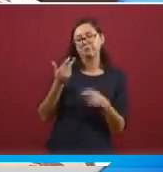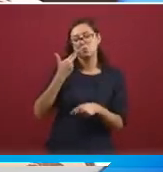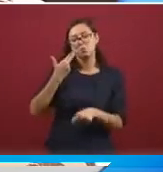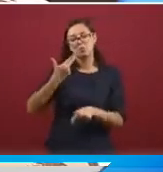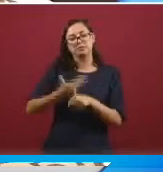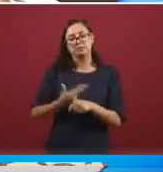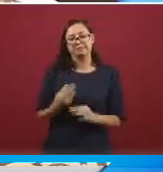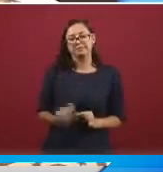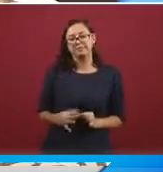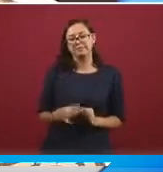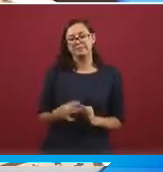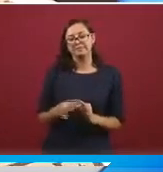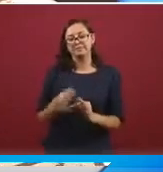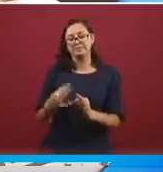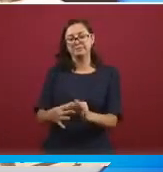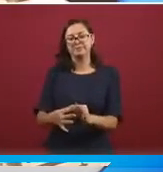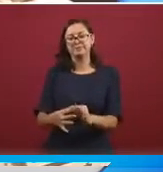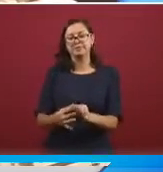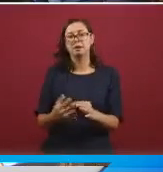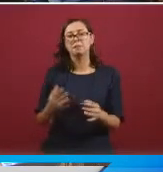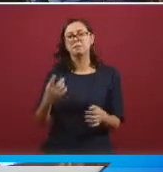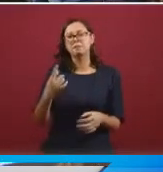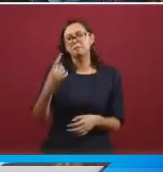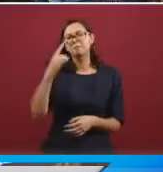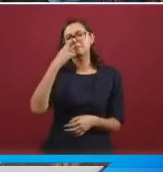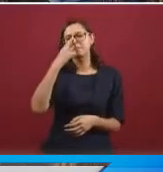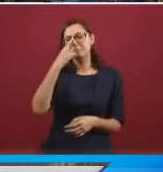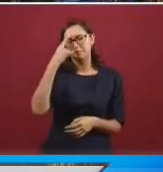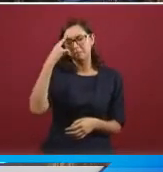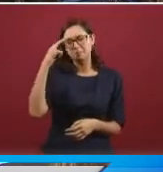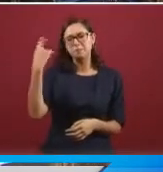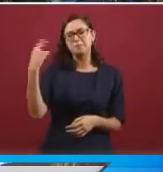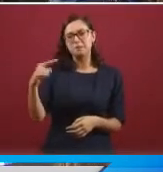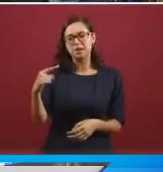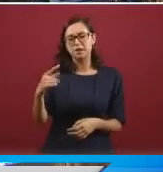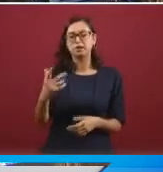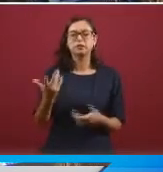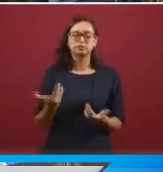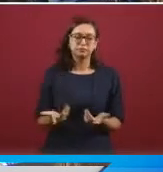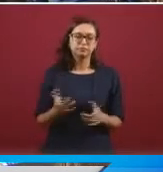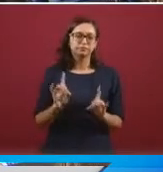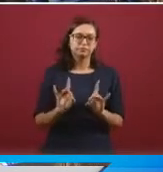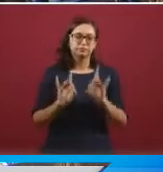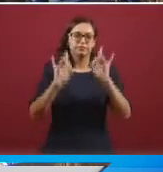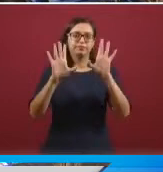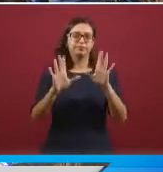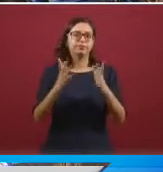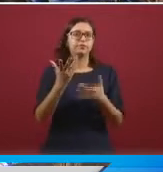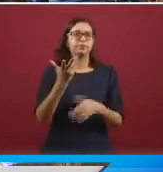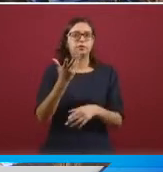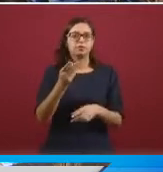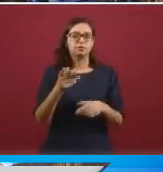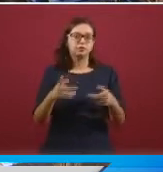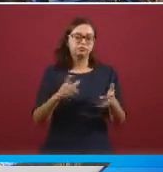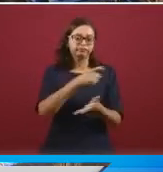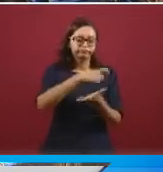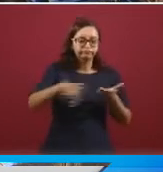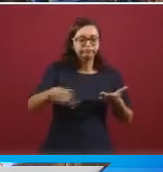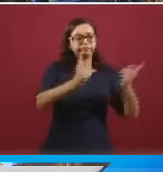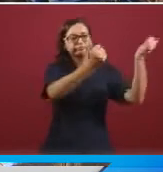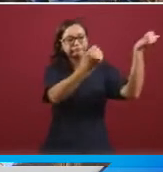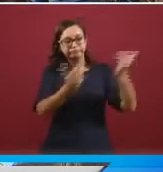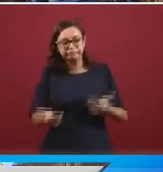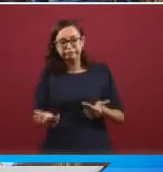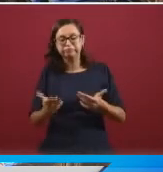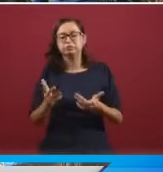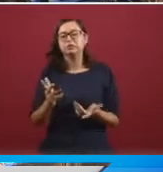Sedena para el uso y portación de armas de fuego por la población civil. Dentro de la Constitución está marcado el derecho de los ciudadanos a que se pueda contar